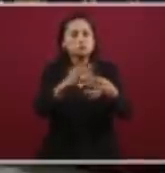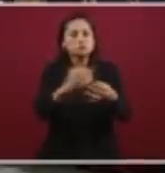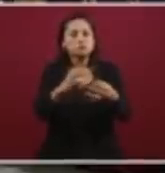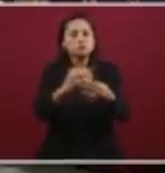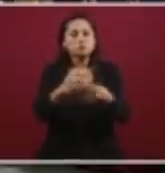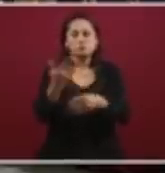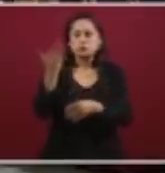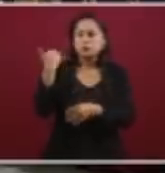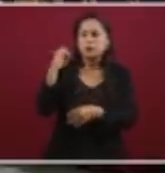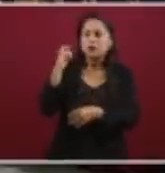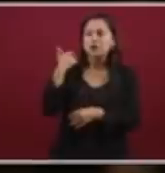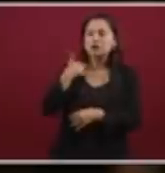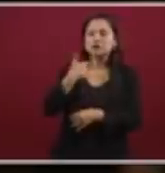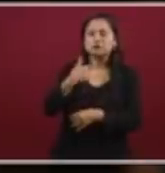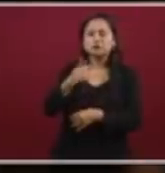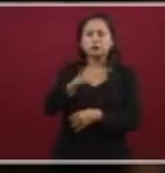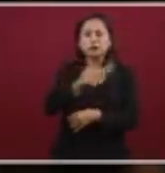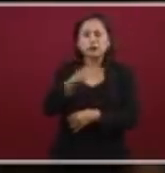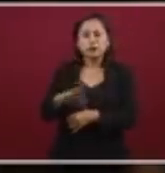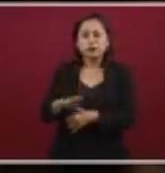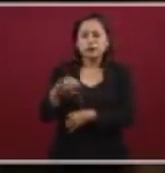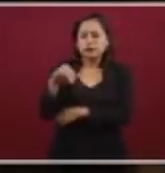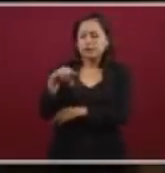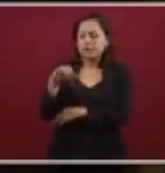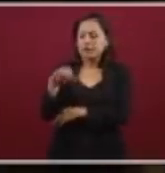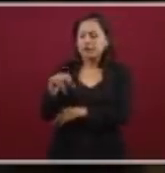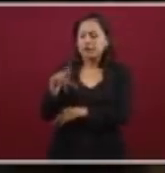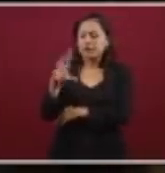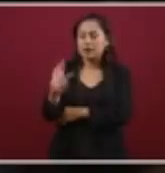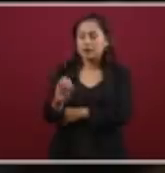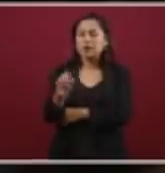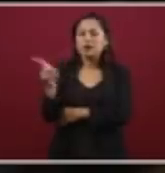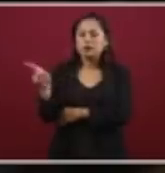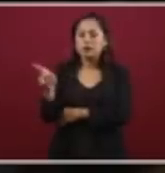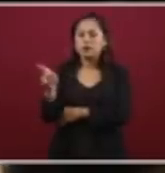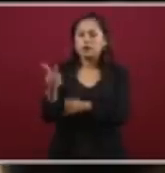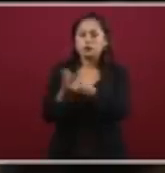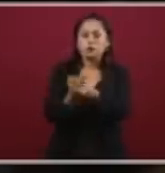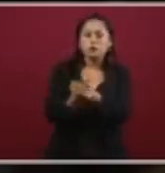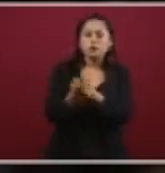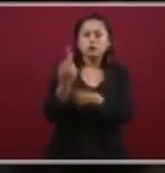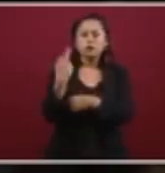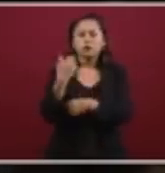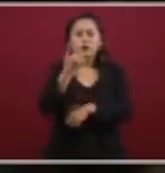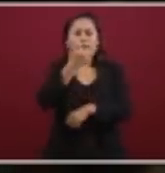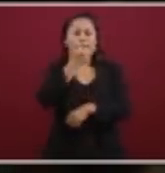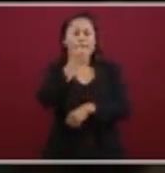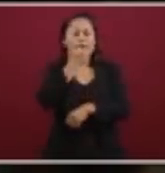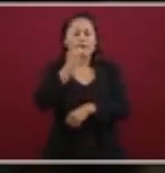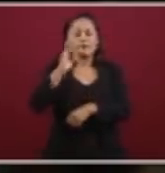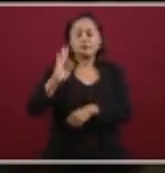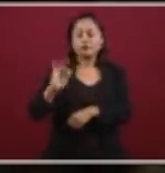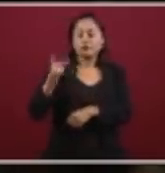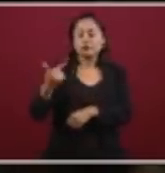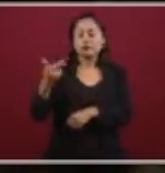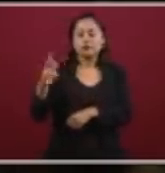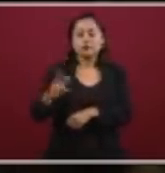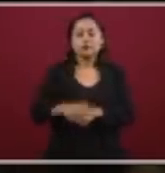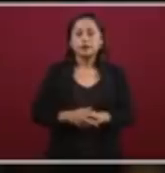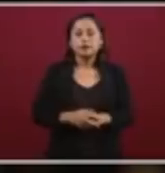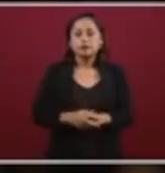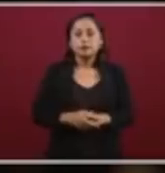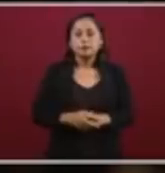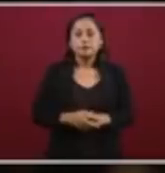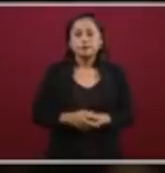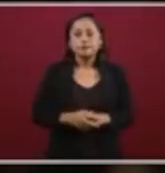germán ero no lo dijo él pero lo repetido lo repitió en los medios fiscal general perdón que le había dicho qué